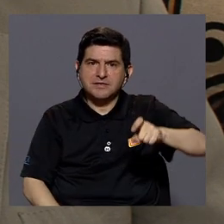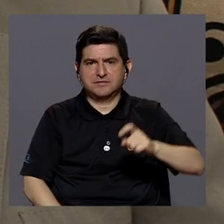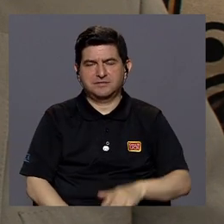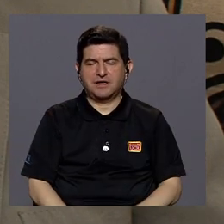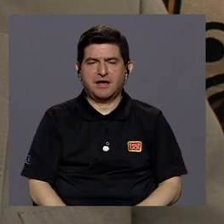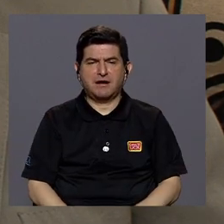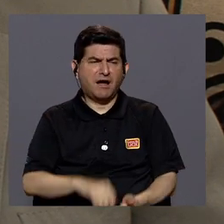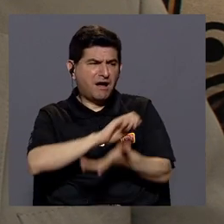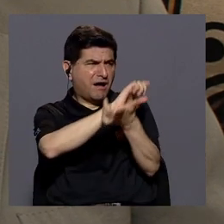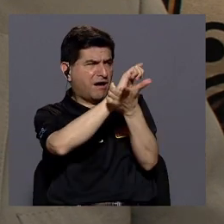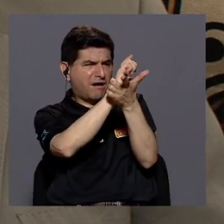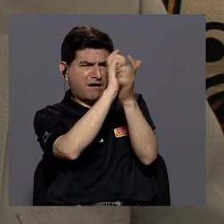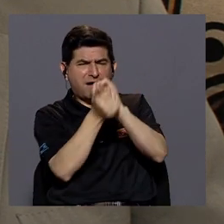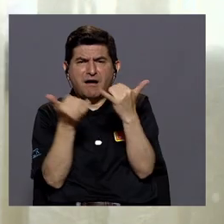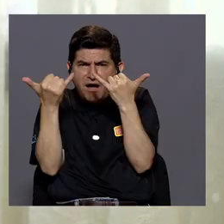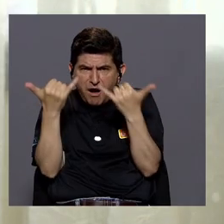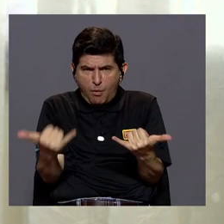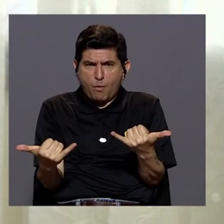cambiando ahora cuando